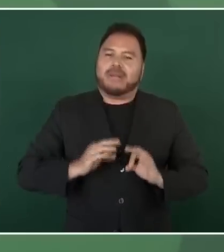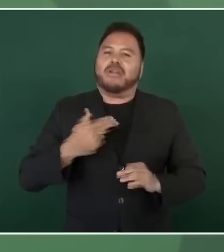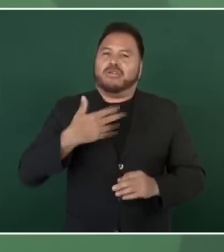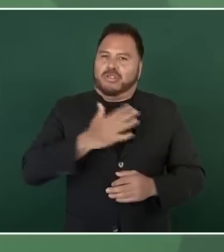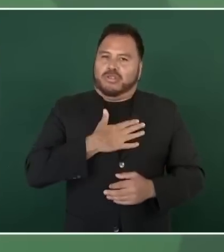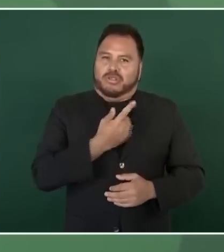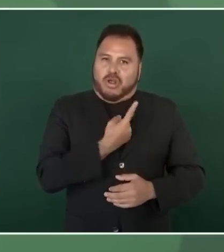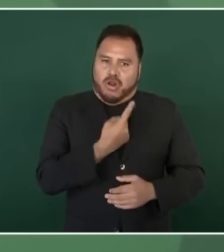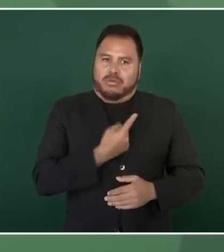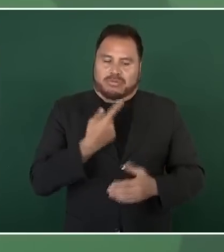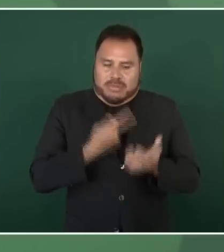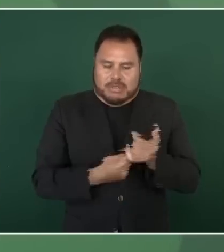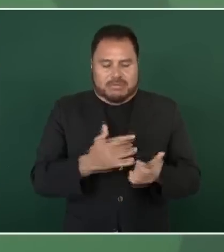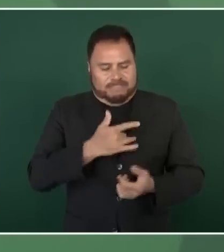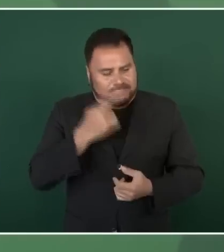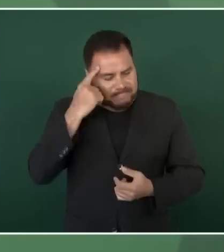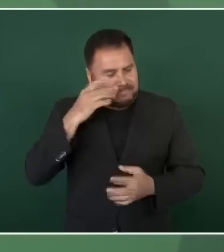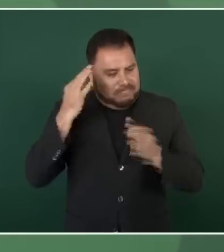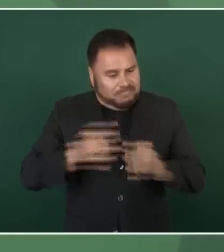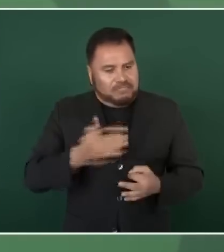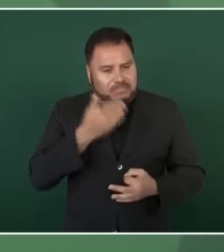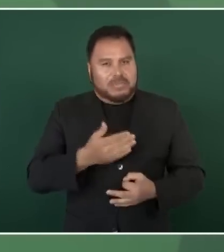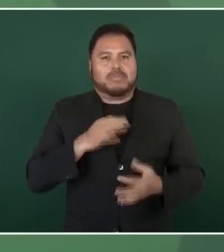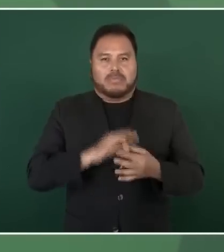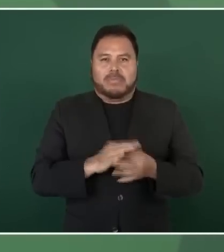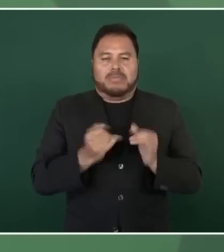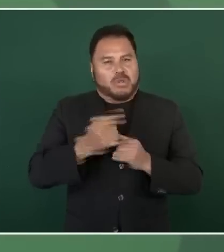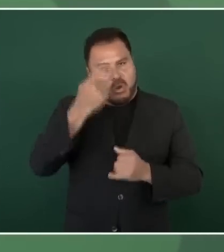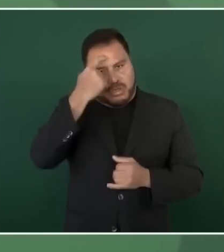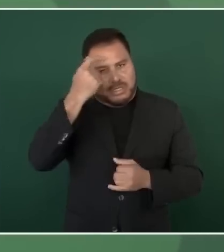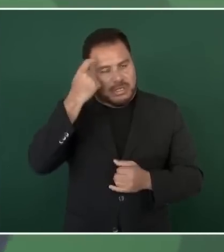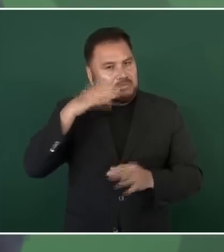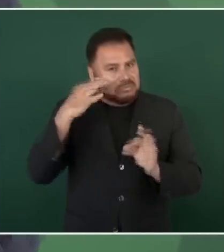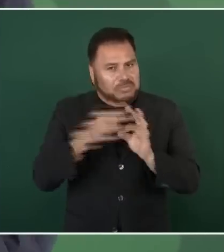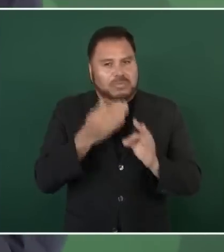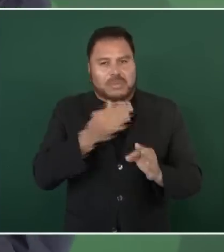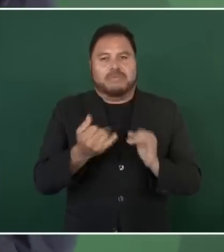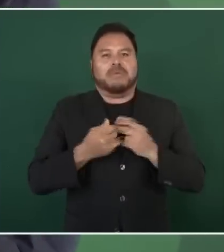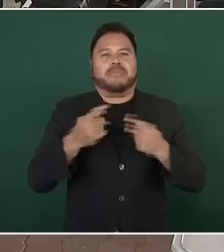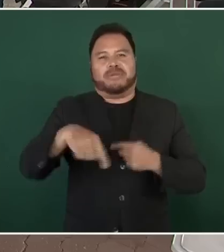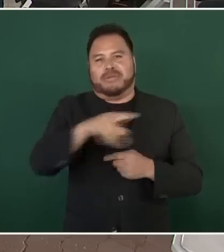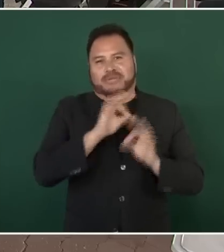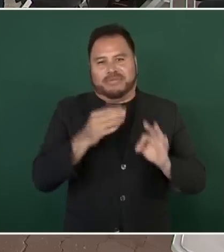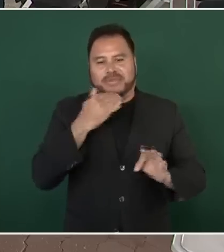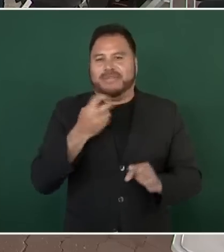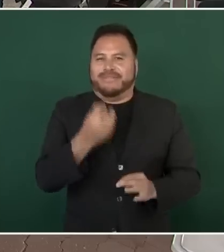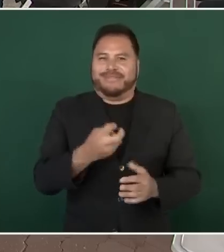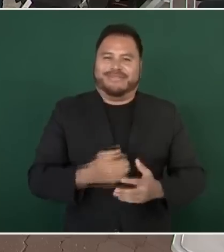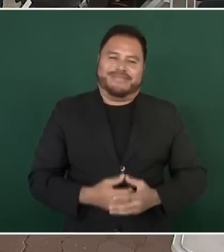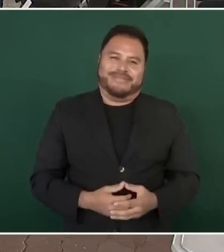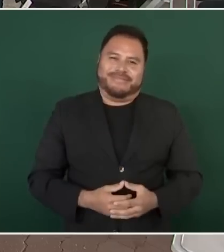mismo, estar bien con nuestra conciencia y estar bien con el prójimo.